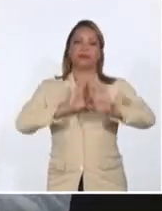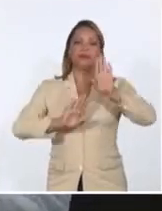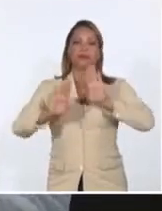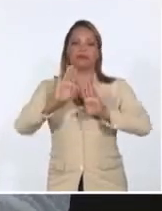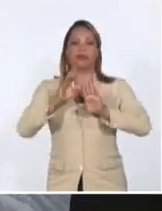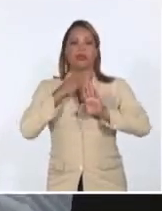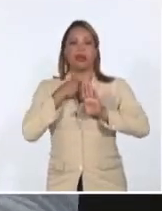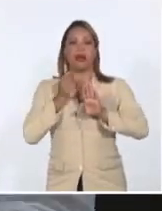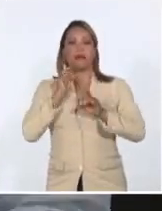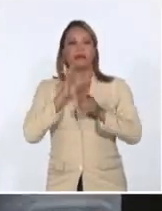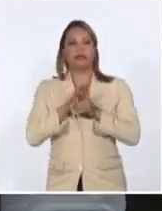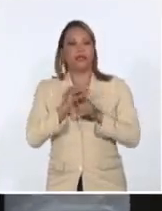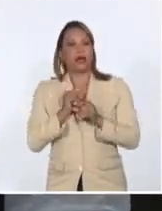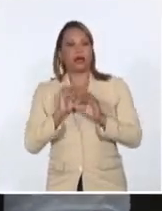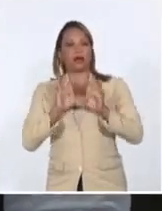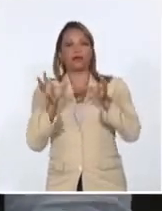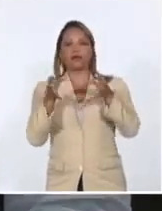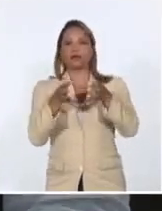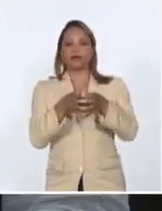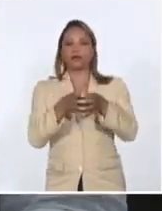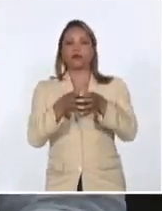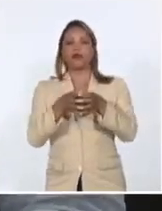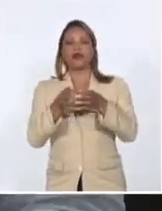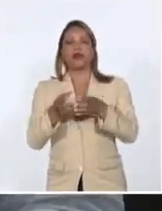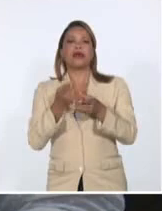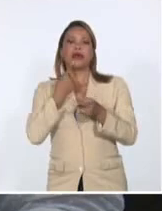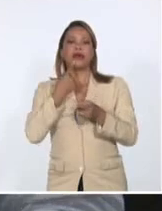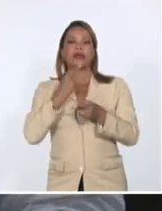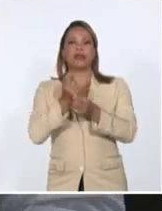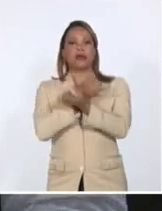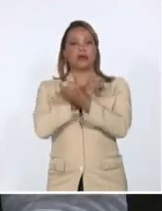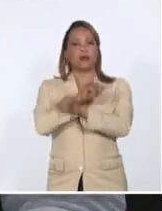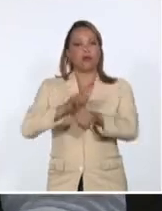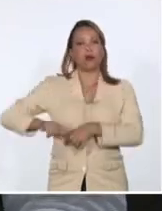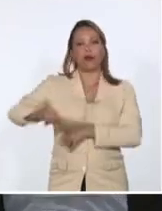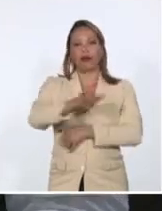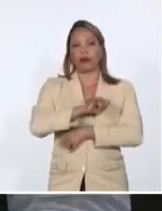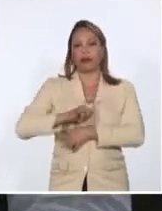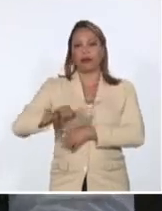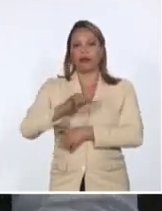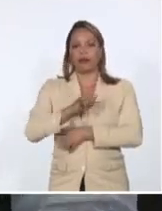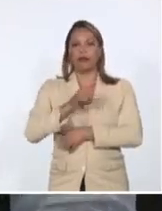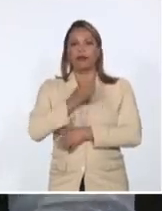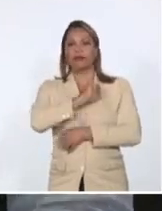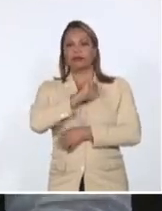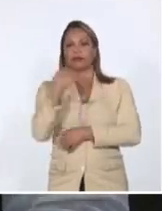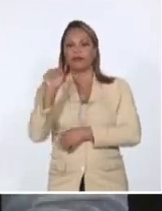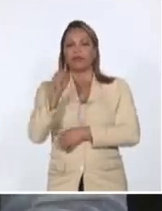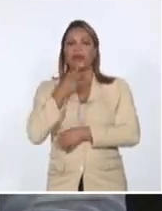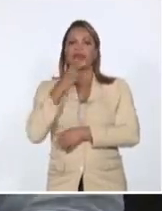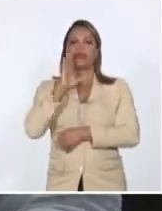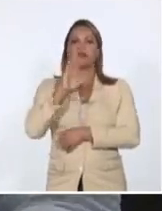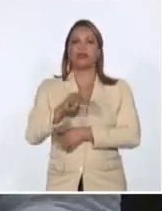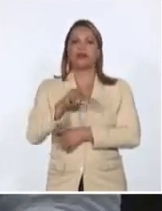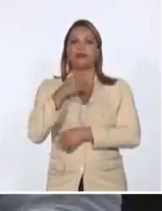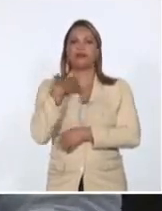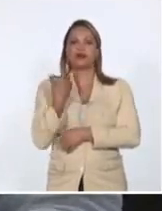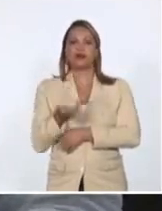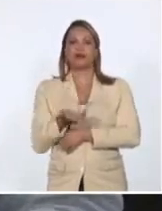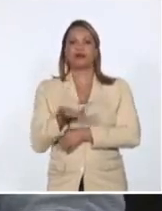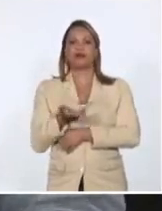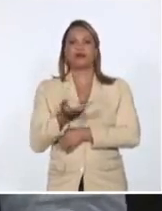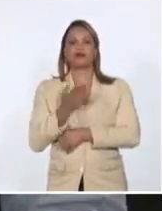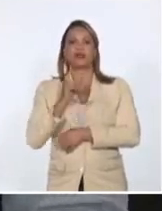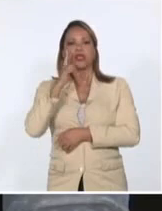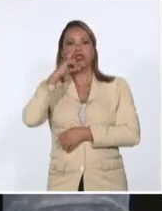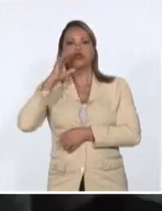Abracemos desde el corazón la dignidad plena, crucemos venciendo imposibles y digamos con voces de fraternidad y ternura, no